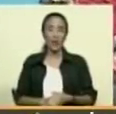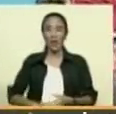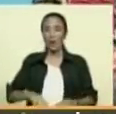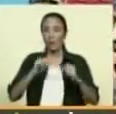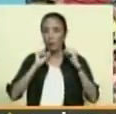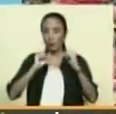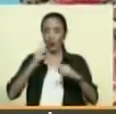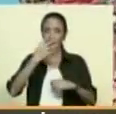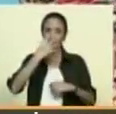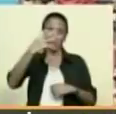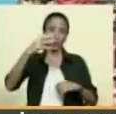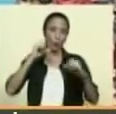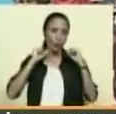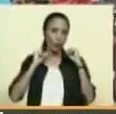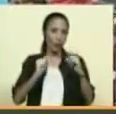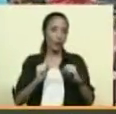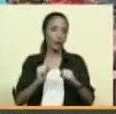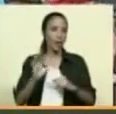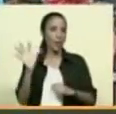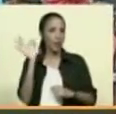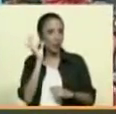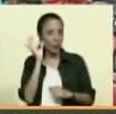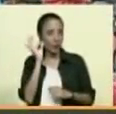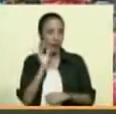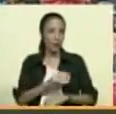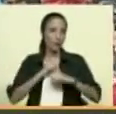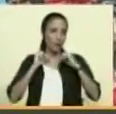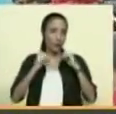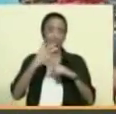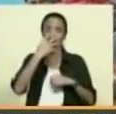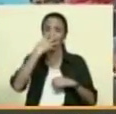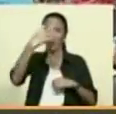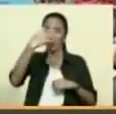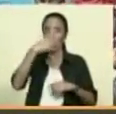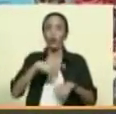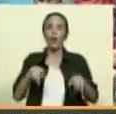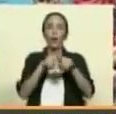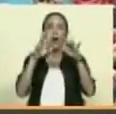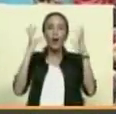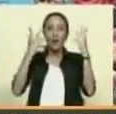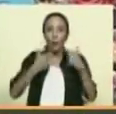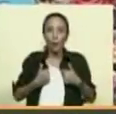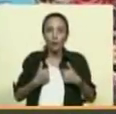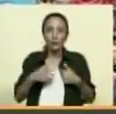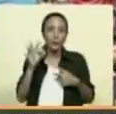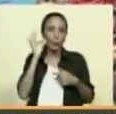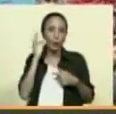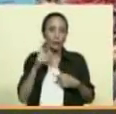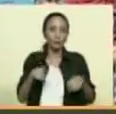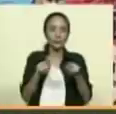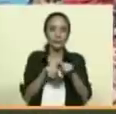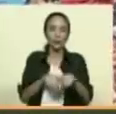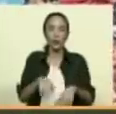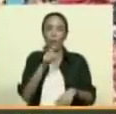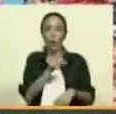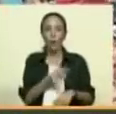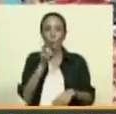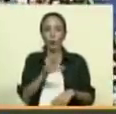chillido de las mujeres con toda la fuerza de una leona. a la 1, a las 2, a